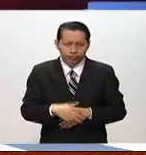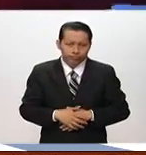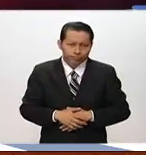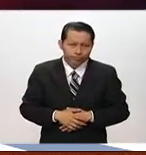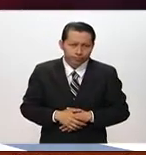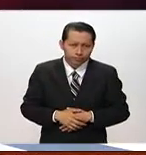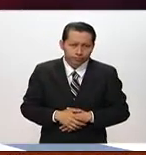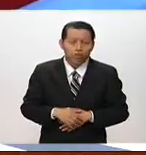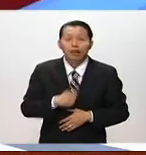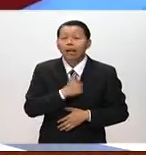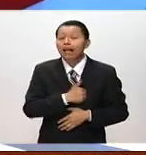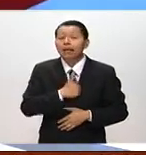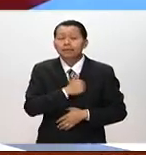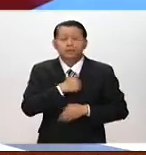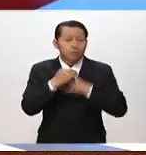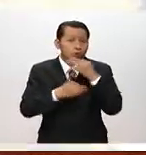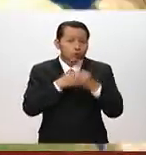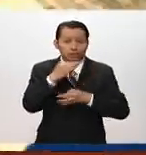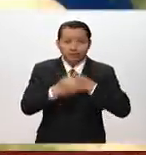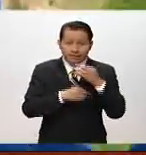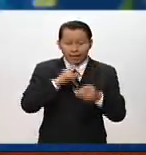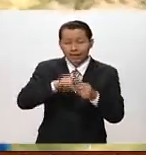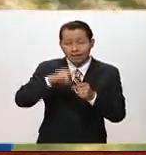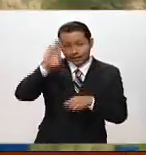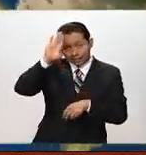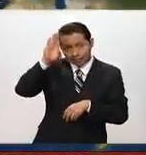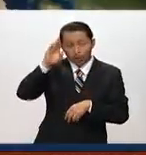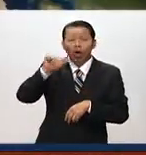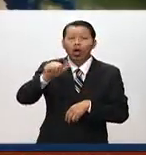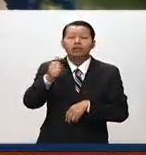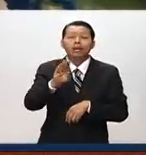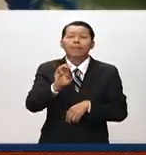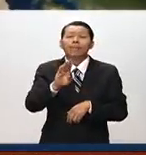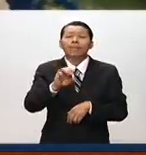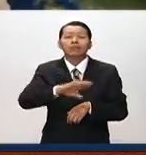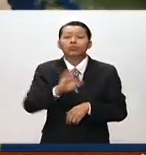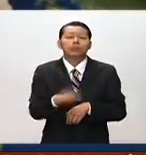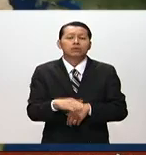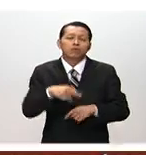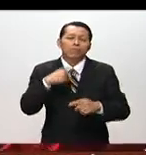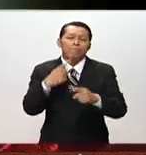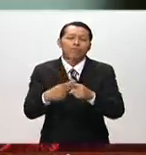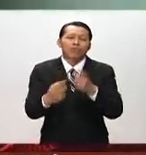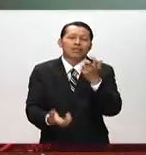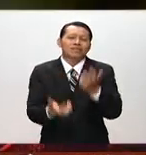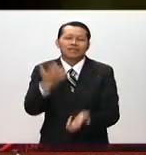En una lamentable noticia, en Irak por lo menos 11 bebés murieron como consecuencia de un